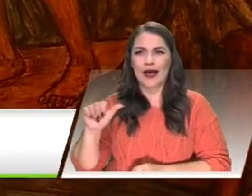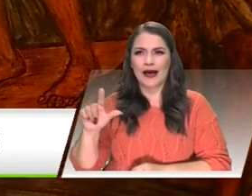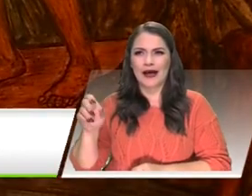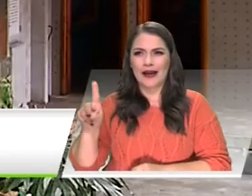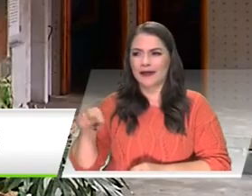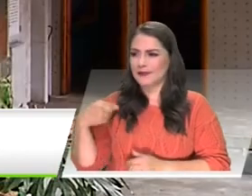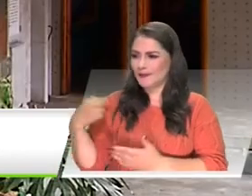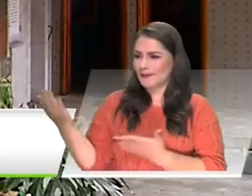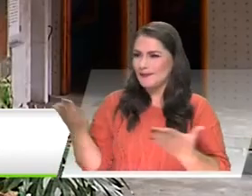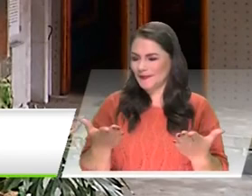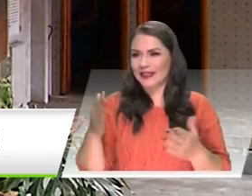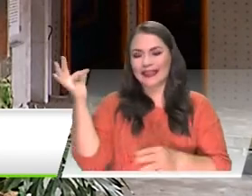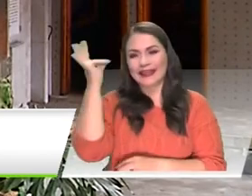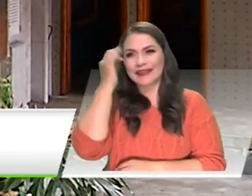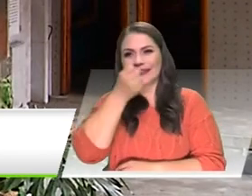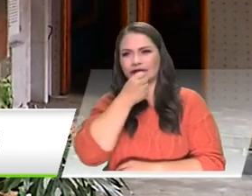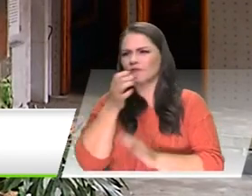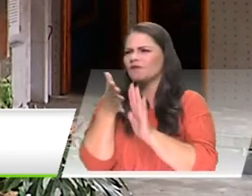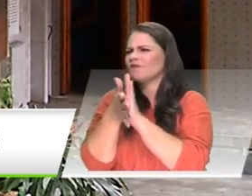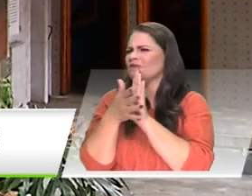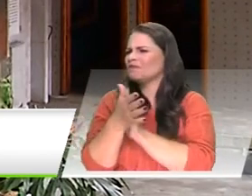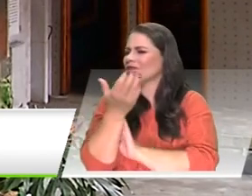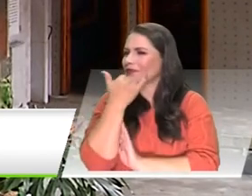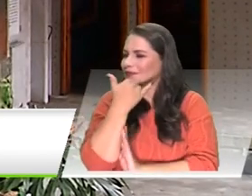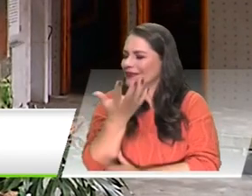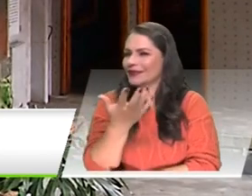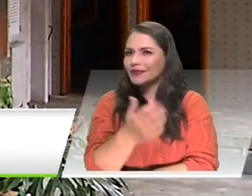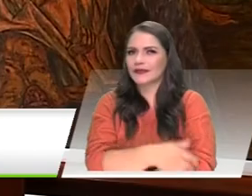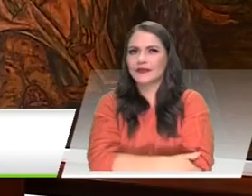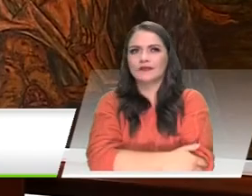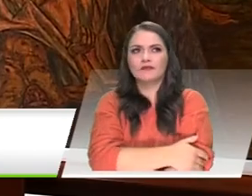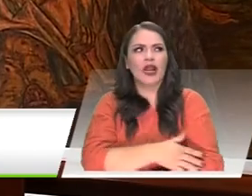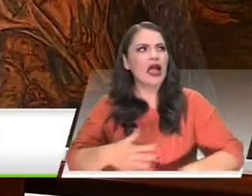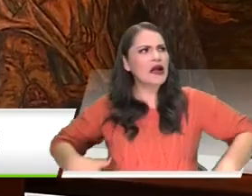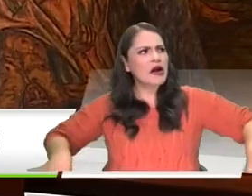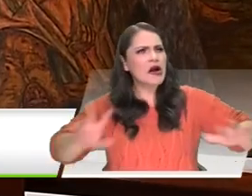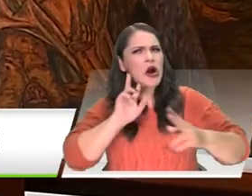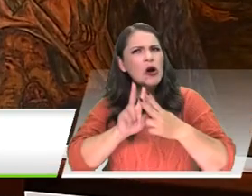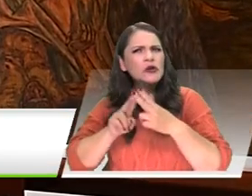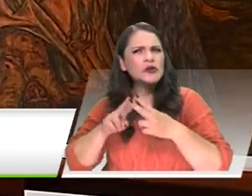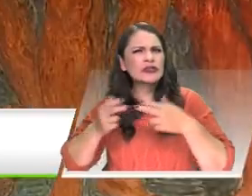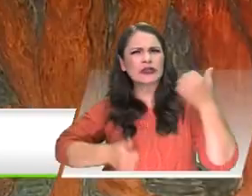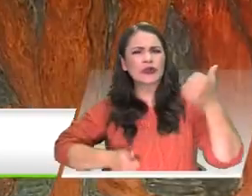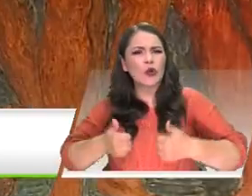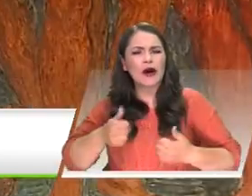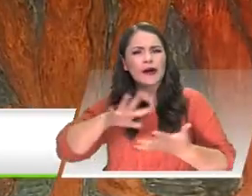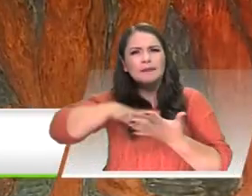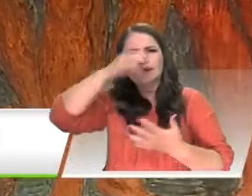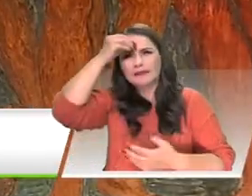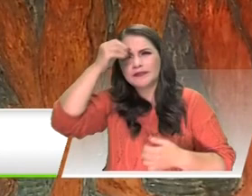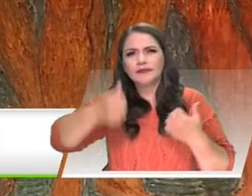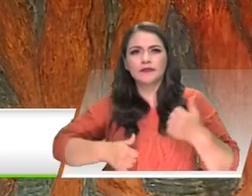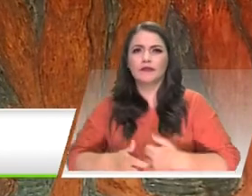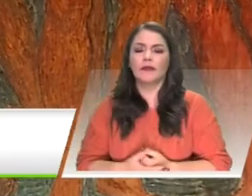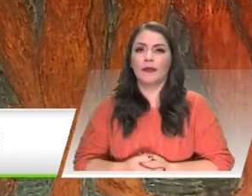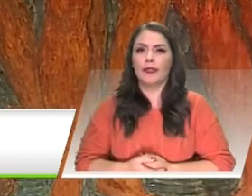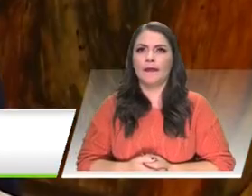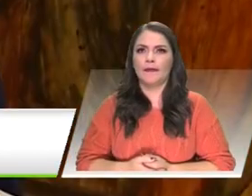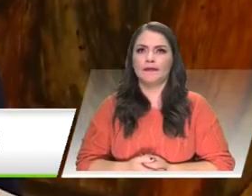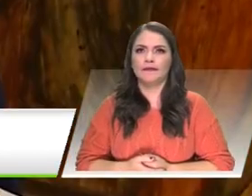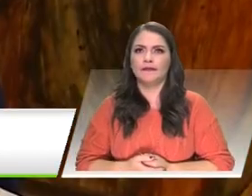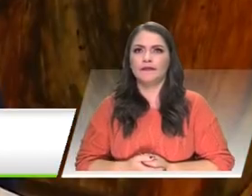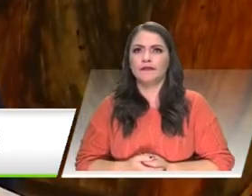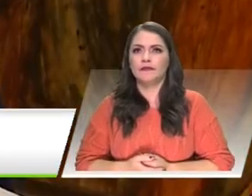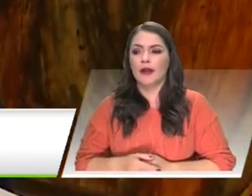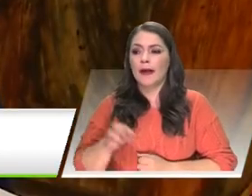de Teleantioquia Noticias y contémosle a los televidentes qué pueden apreciar los visitantes al museo. El contenido mismo de la obra de Pedro